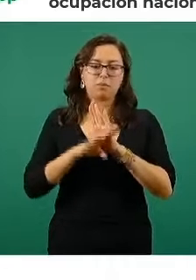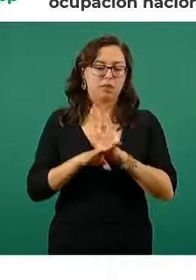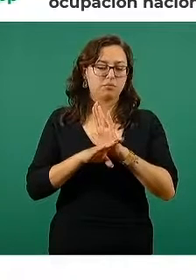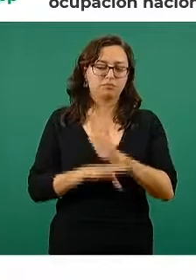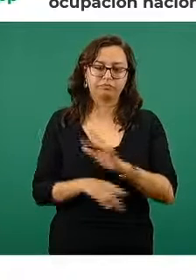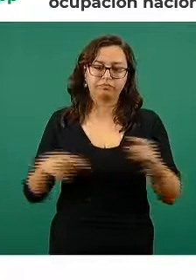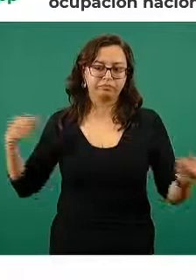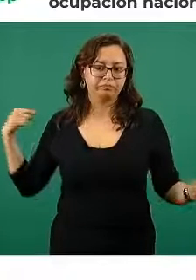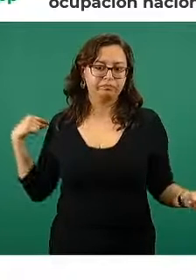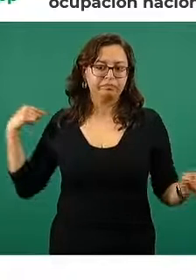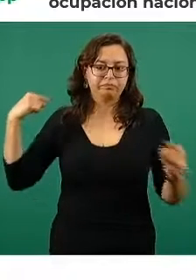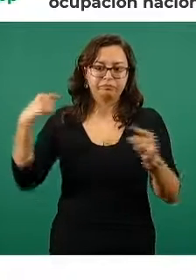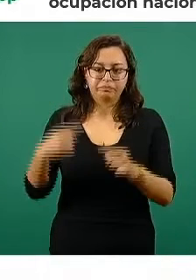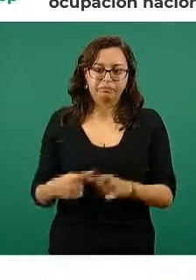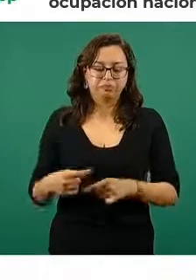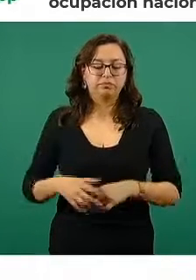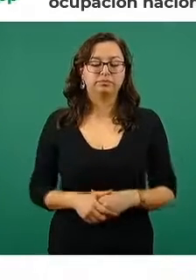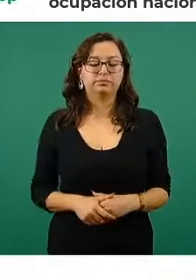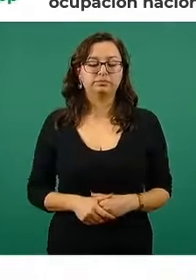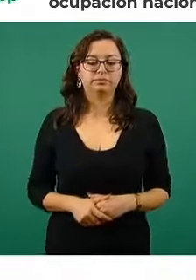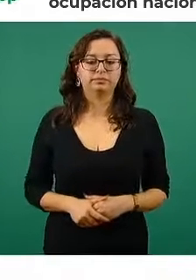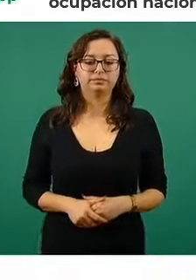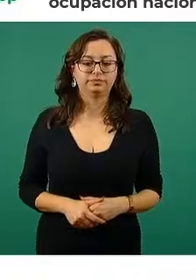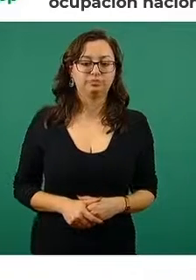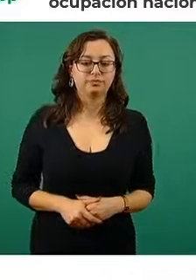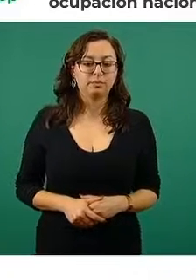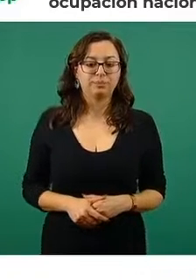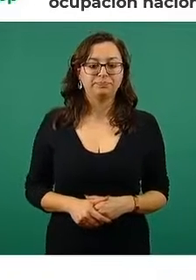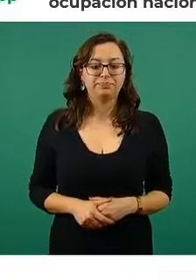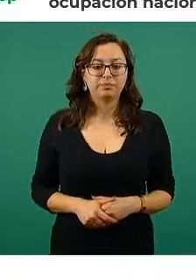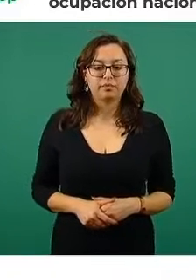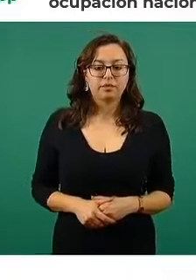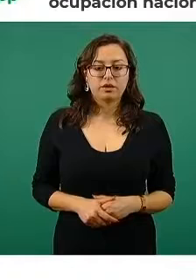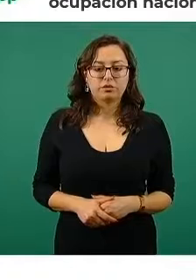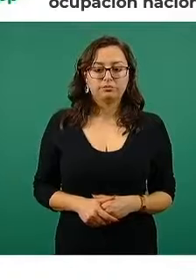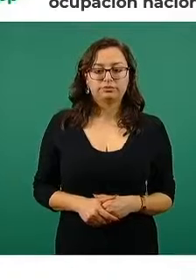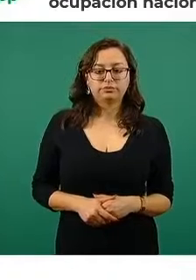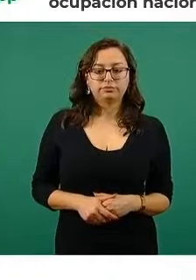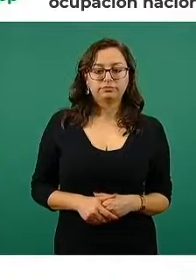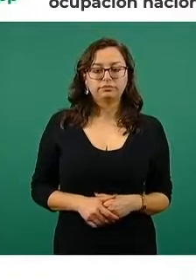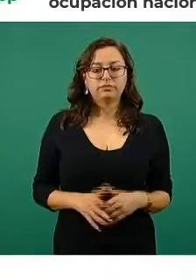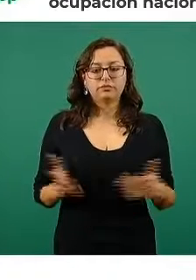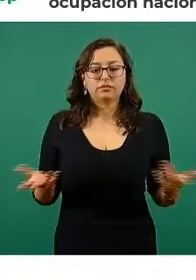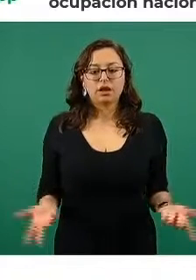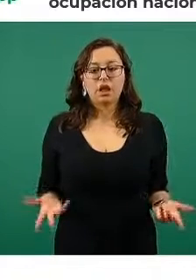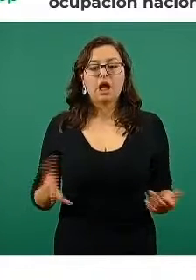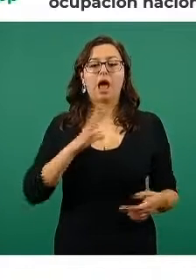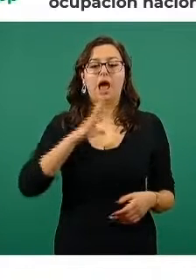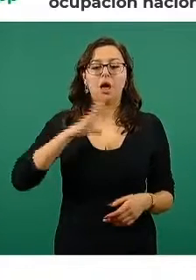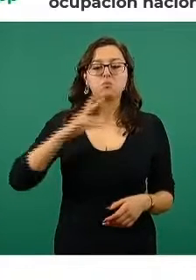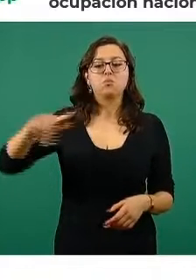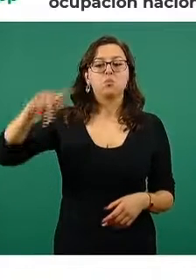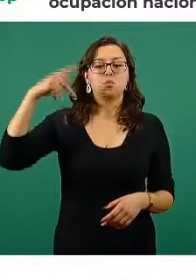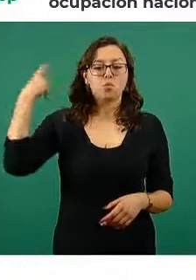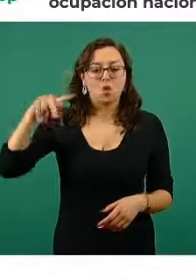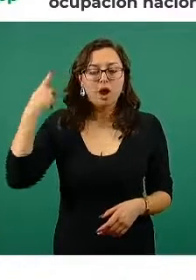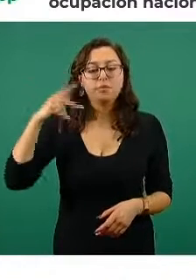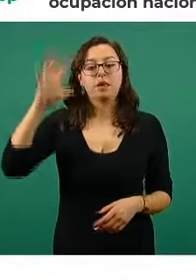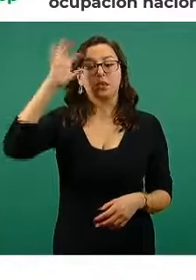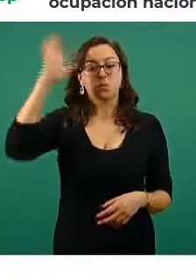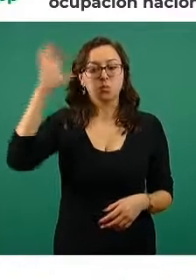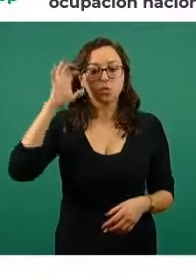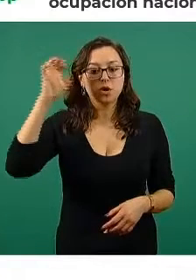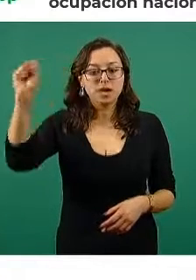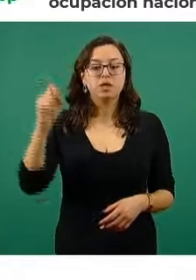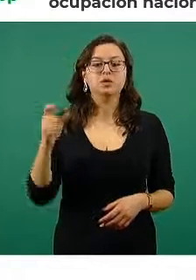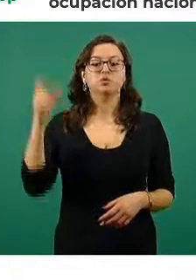reducción en los últimos días. Otras 3 entidades de este grupo, Puebla, Morelos y Guerrero, están por debajo